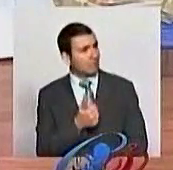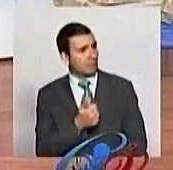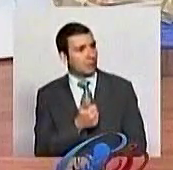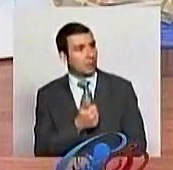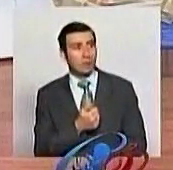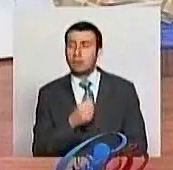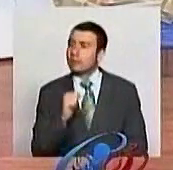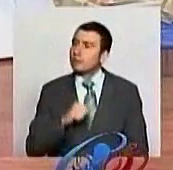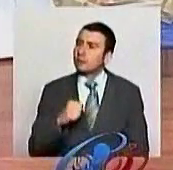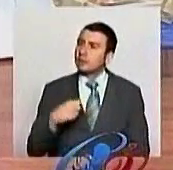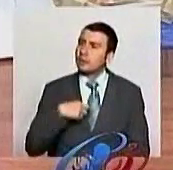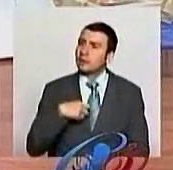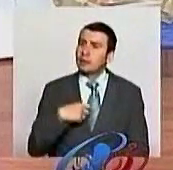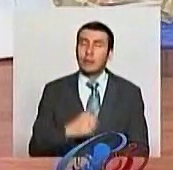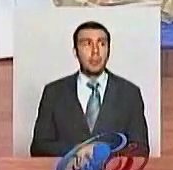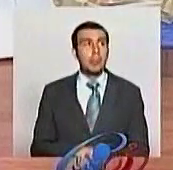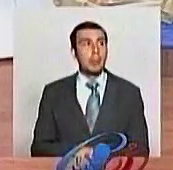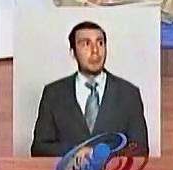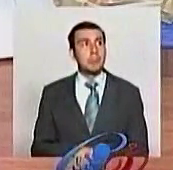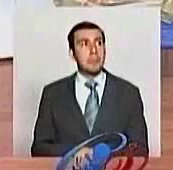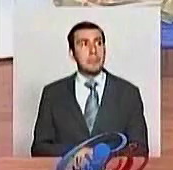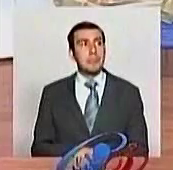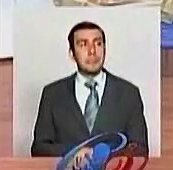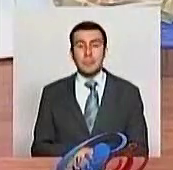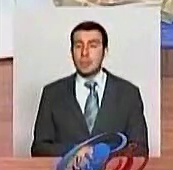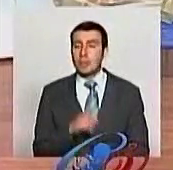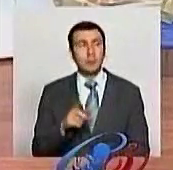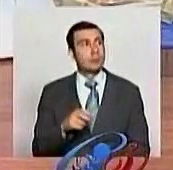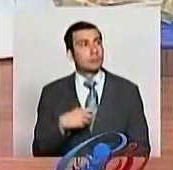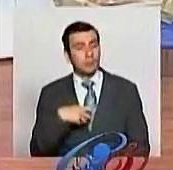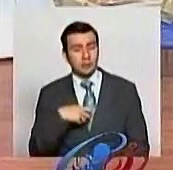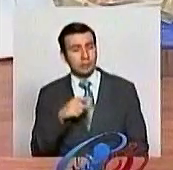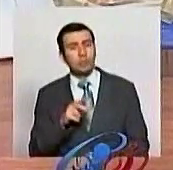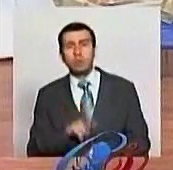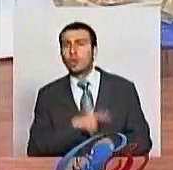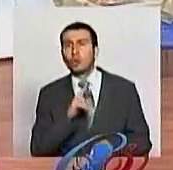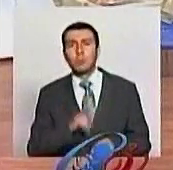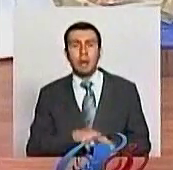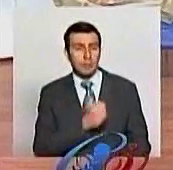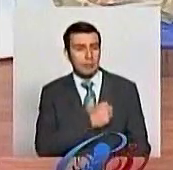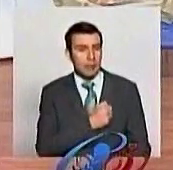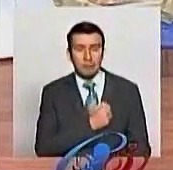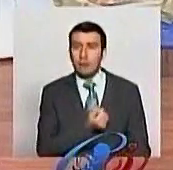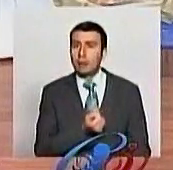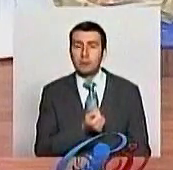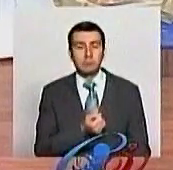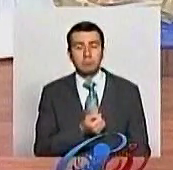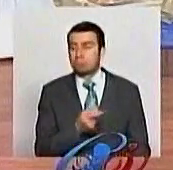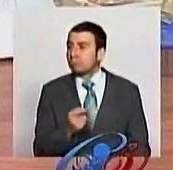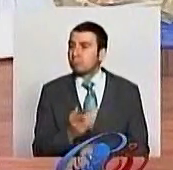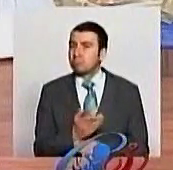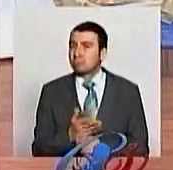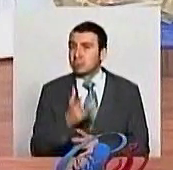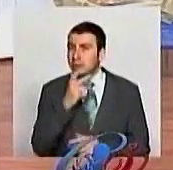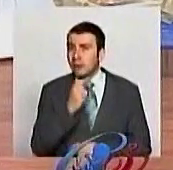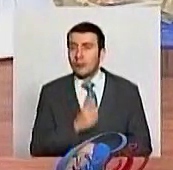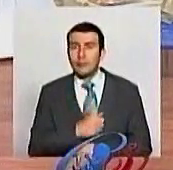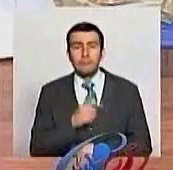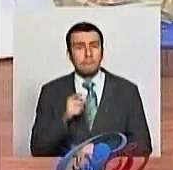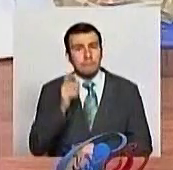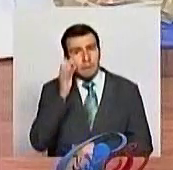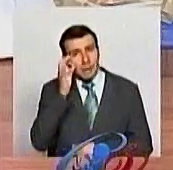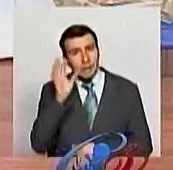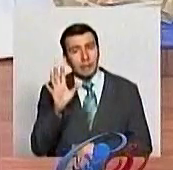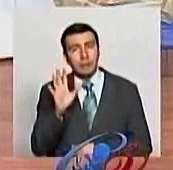lo tenemos. Tienes un ritmo normal, no hay arritmias. Aquí se ve un poquito pues